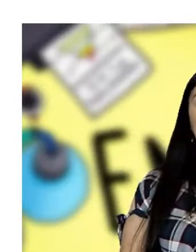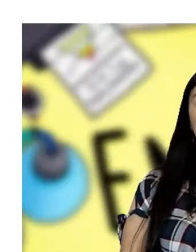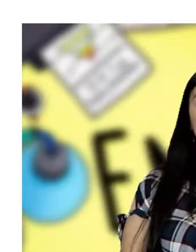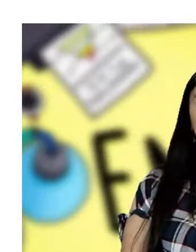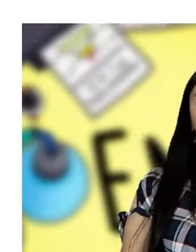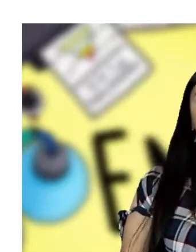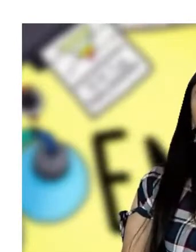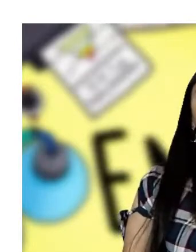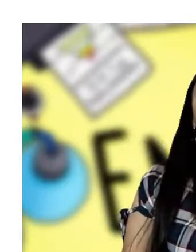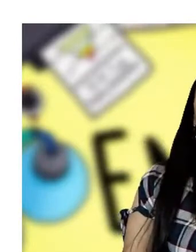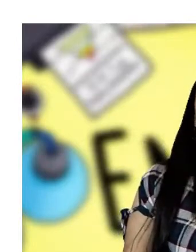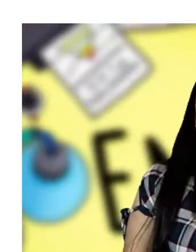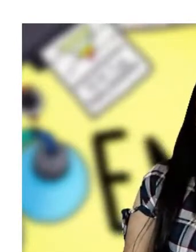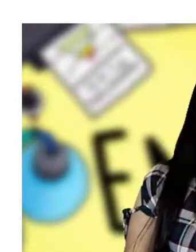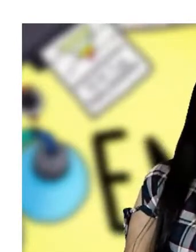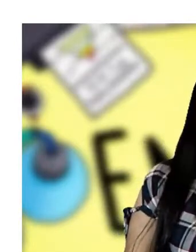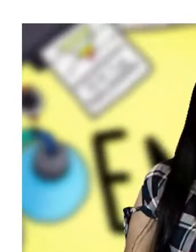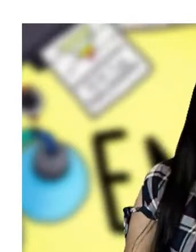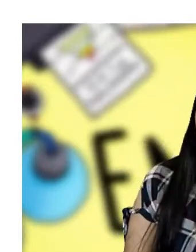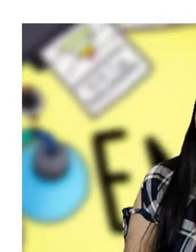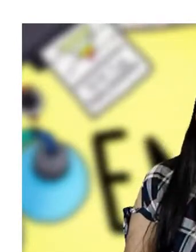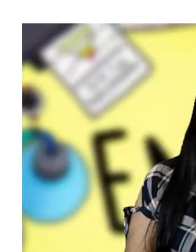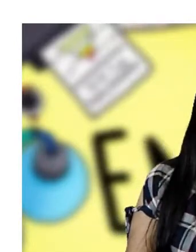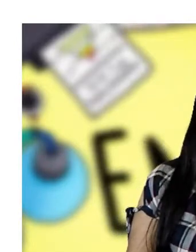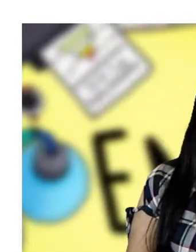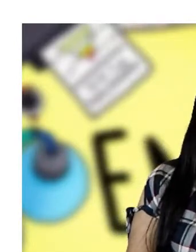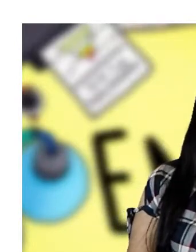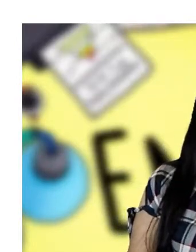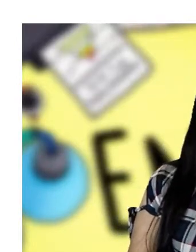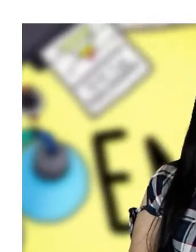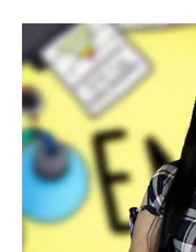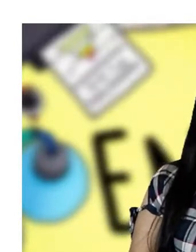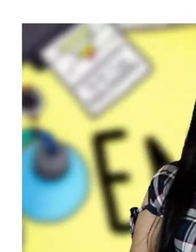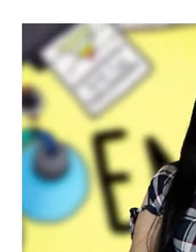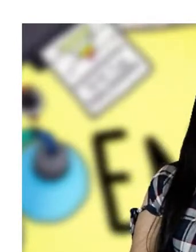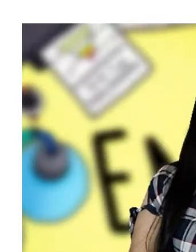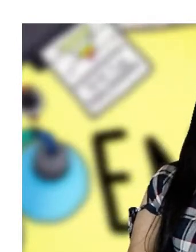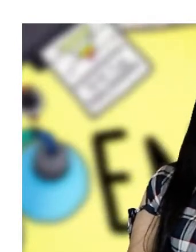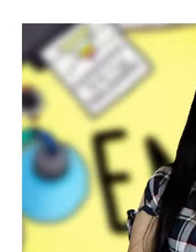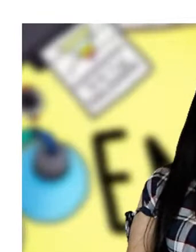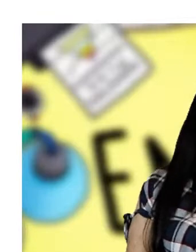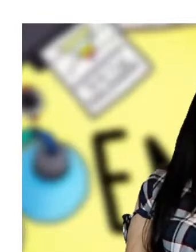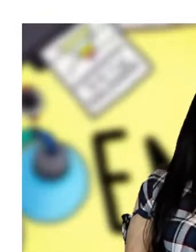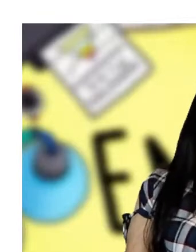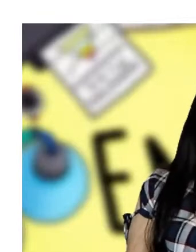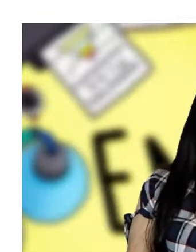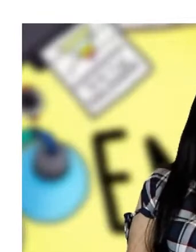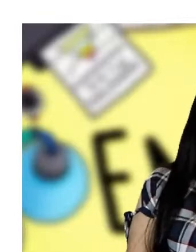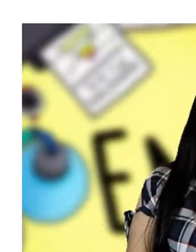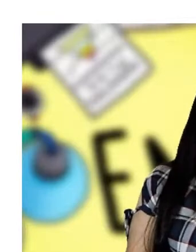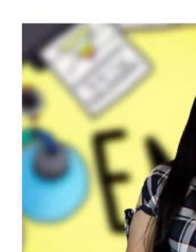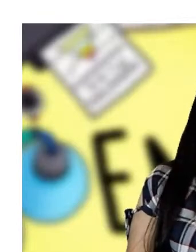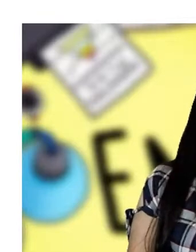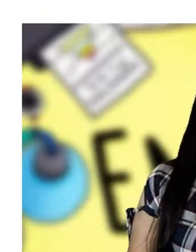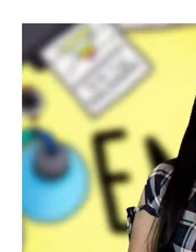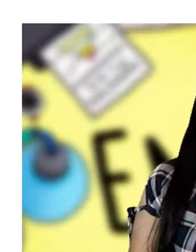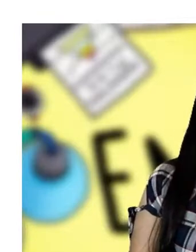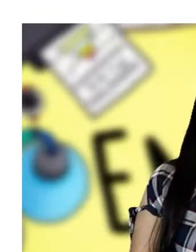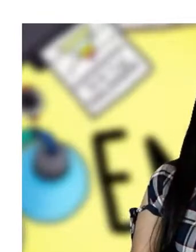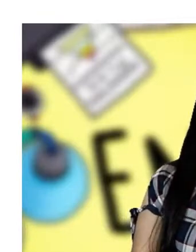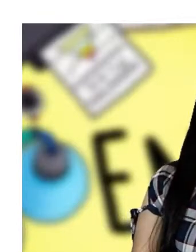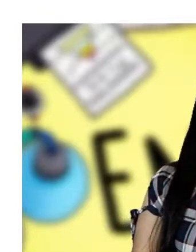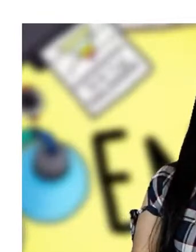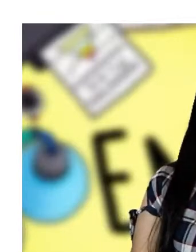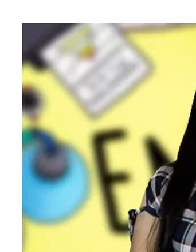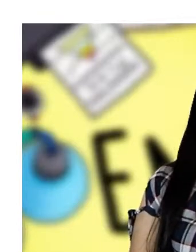más facilidad, ¿sí? Recuerden que es una estrategia de aprendizaje, de memorización de vocabulario muy importante. Okay,